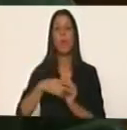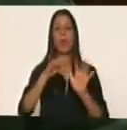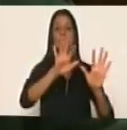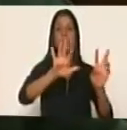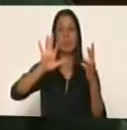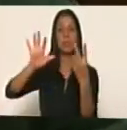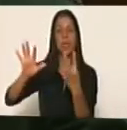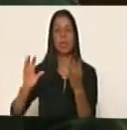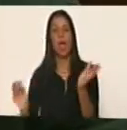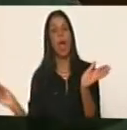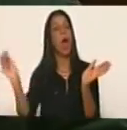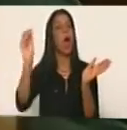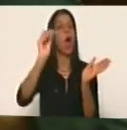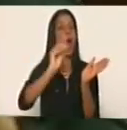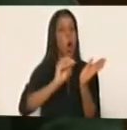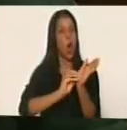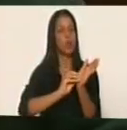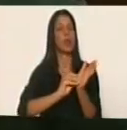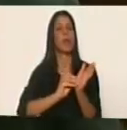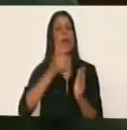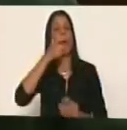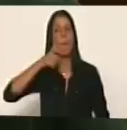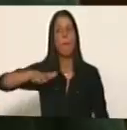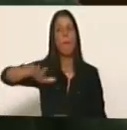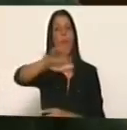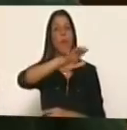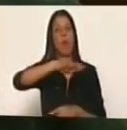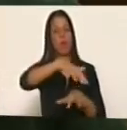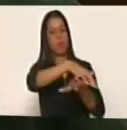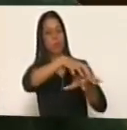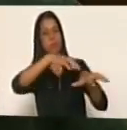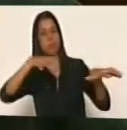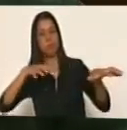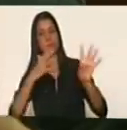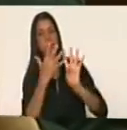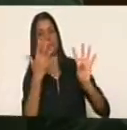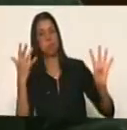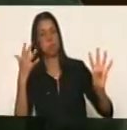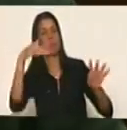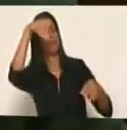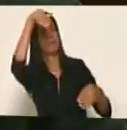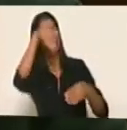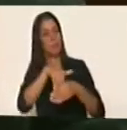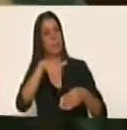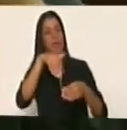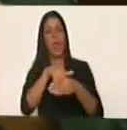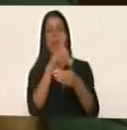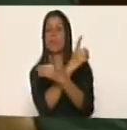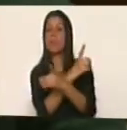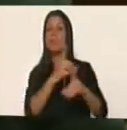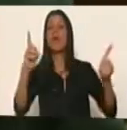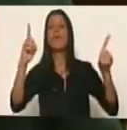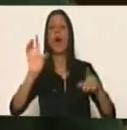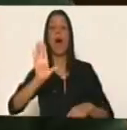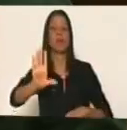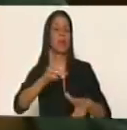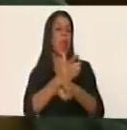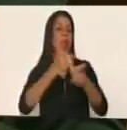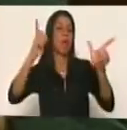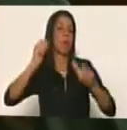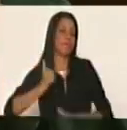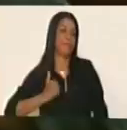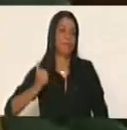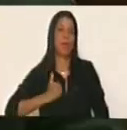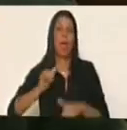se exprese, como lo ha garantizado el Consejo Nacional Electoral, de manera libre, de manera soberana, y que